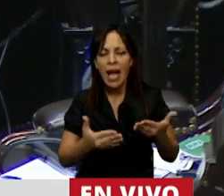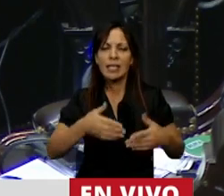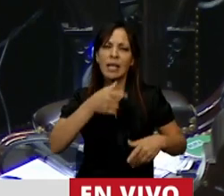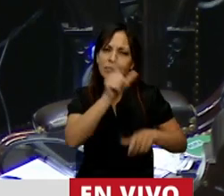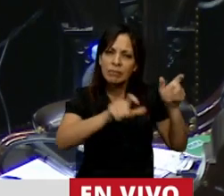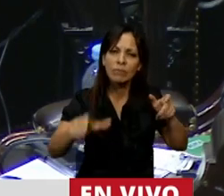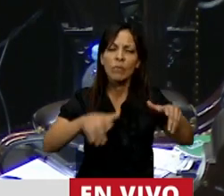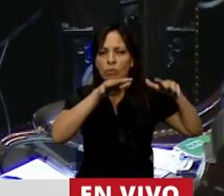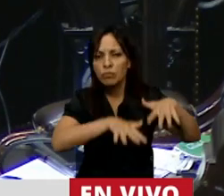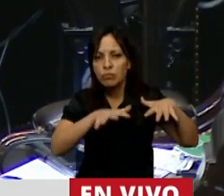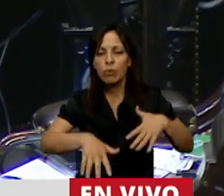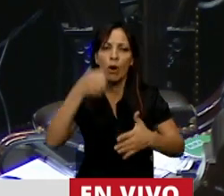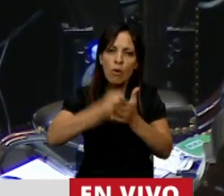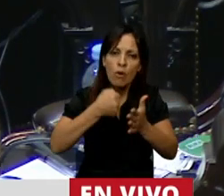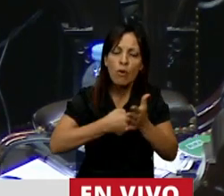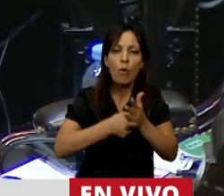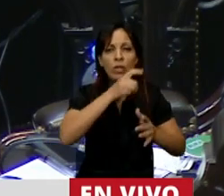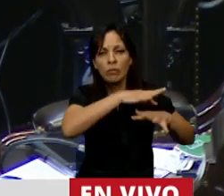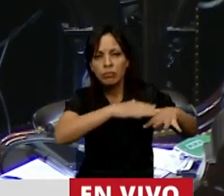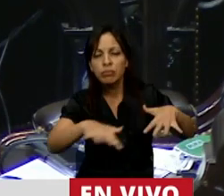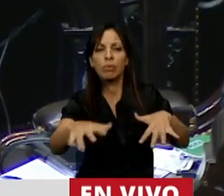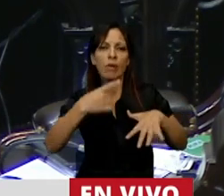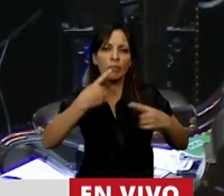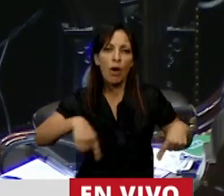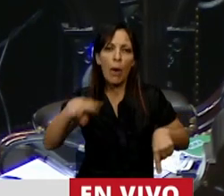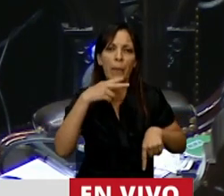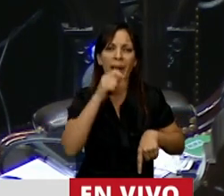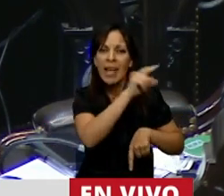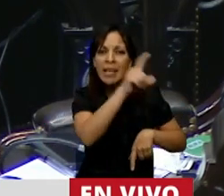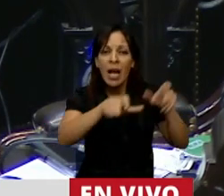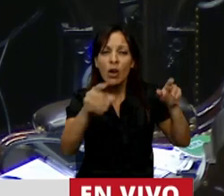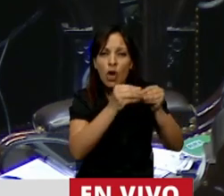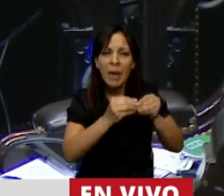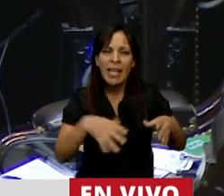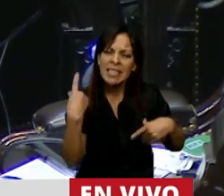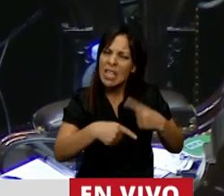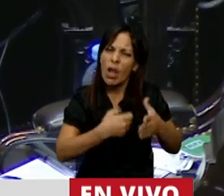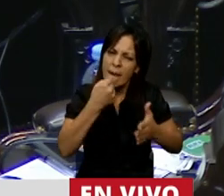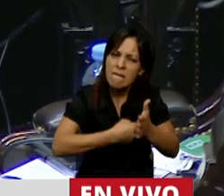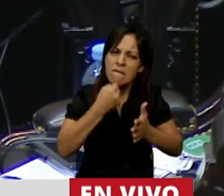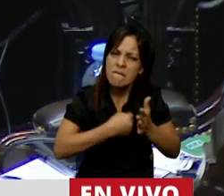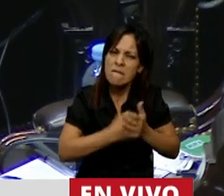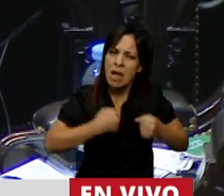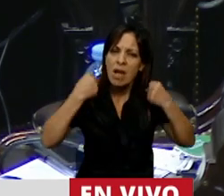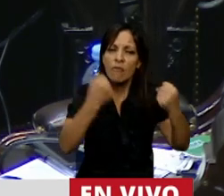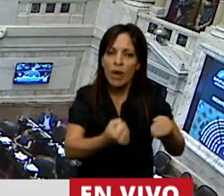enorme movilización de esa marea verde y a estas enormes compañeras que le ponen el lomo todos los días para que esto